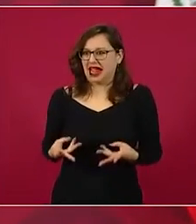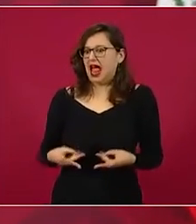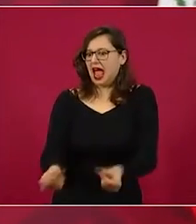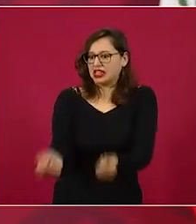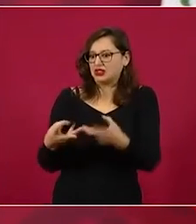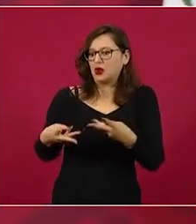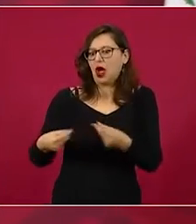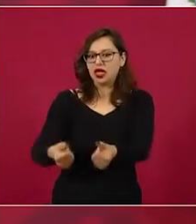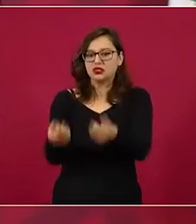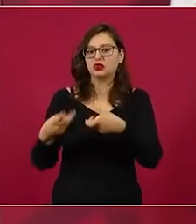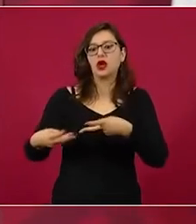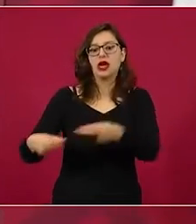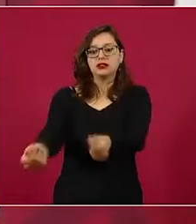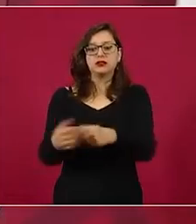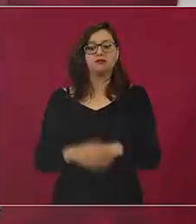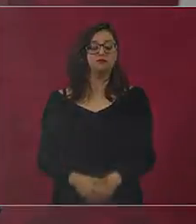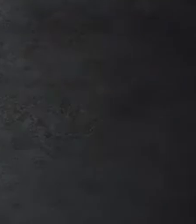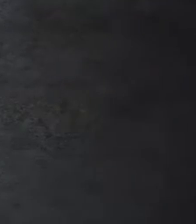aceptación.